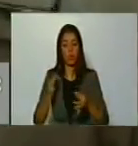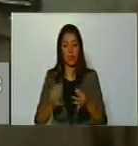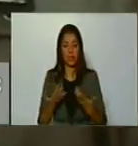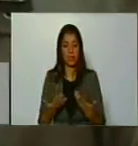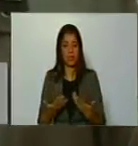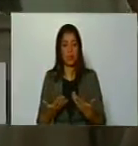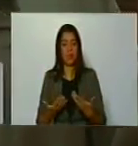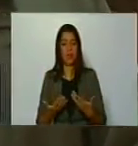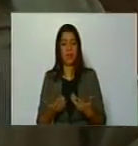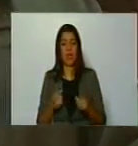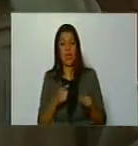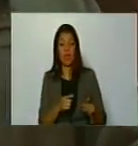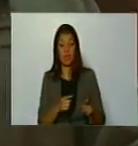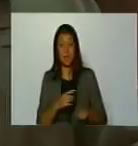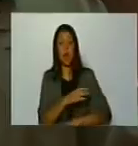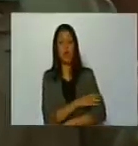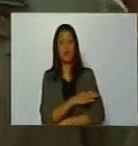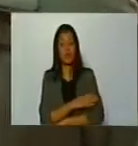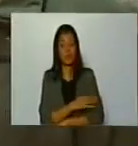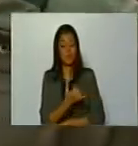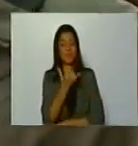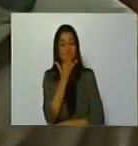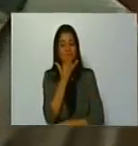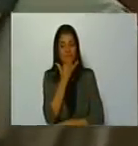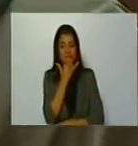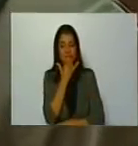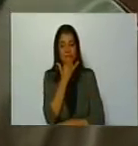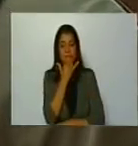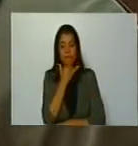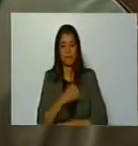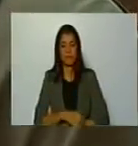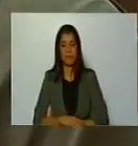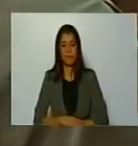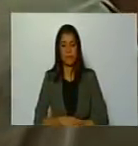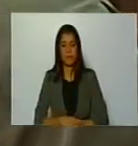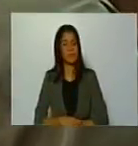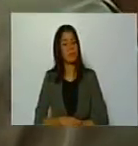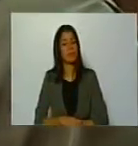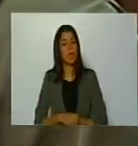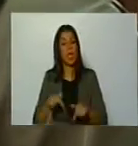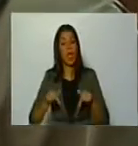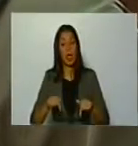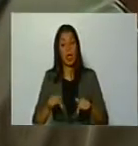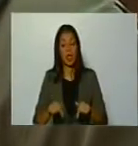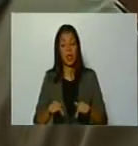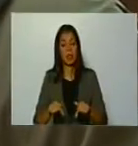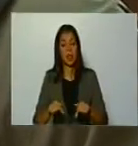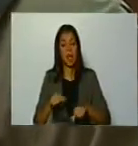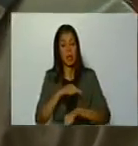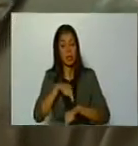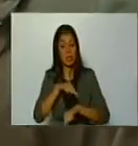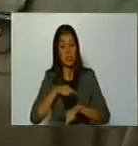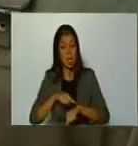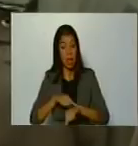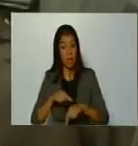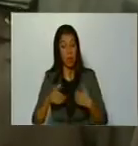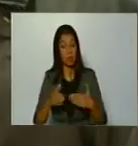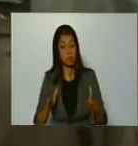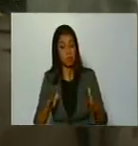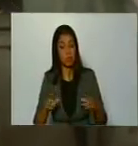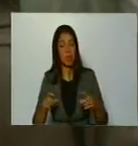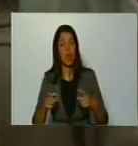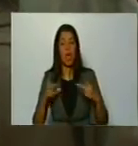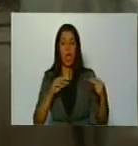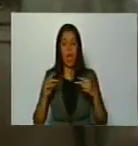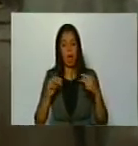Yo creo que están equivocados en eso, muy equivocados. Este espacio que se abrió en la Asamblea Nacional Constituyente por la paz